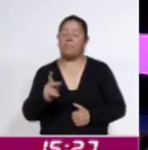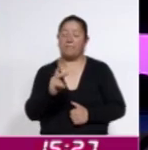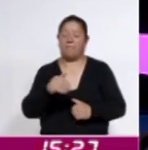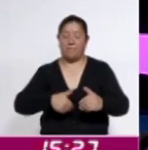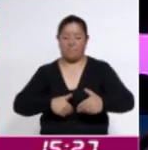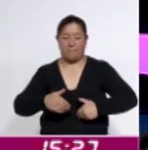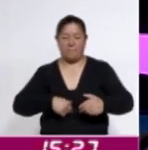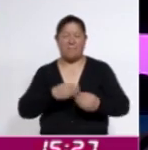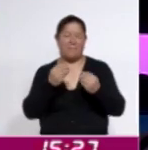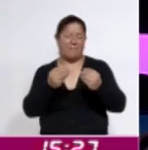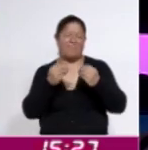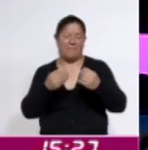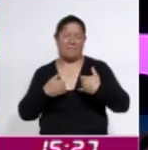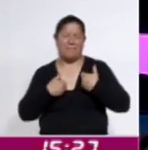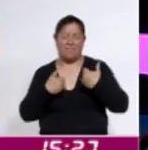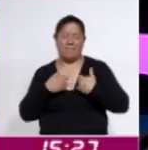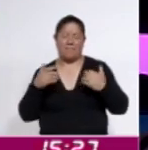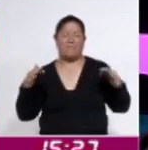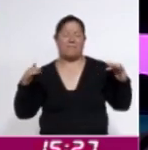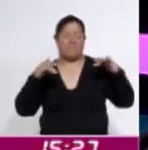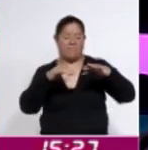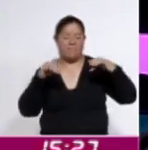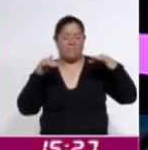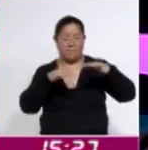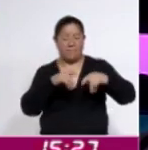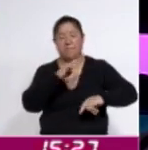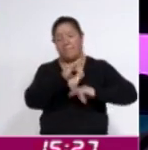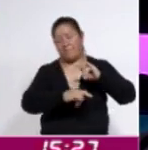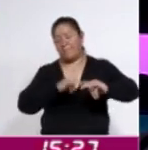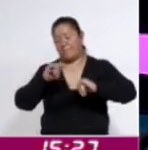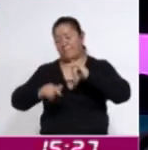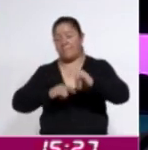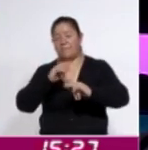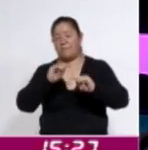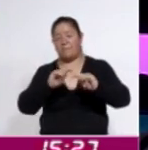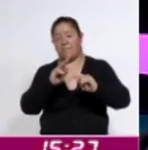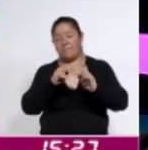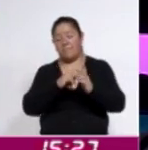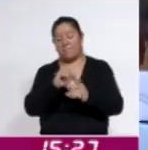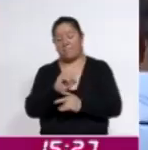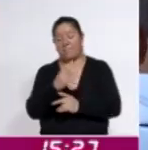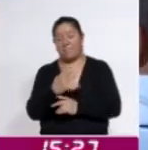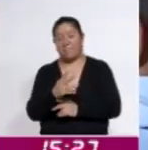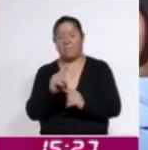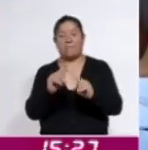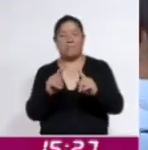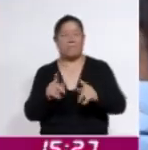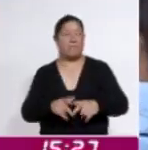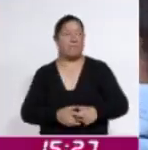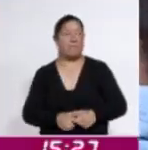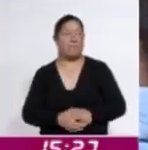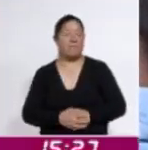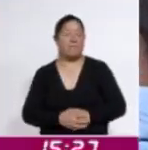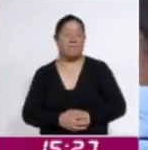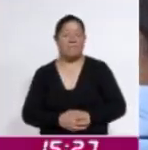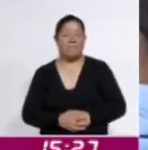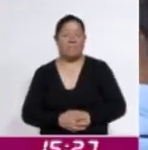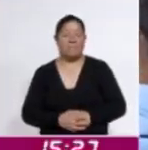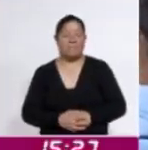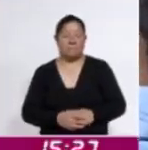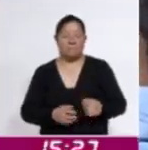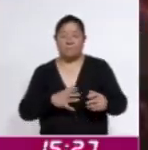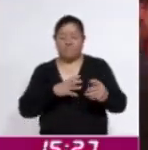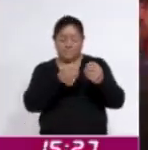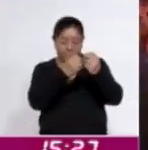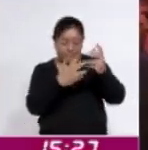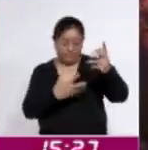esta presentación en el marco de Tlaxcala, la Feria de Ferias 2024. Con un repertorio que incluyó